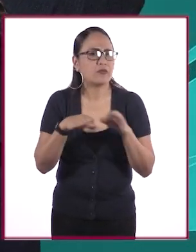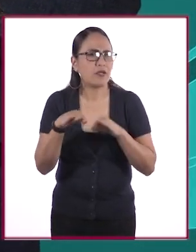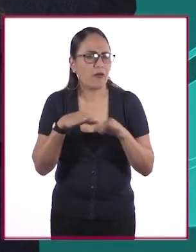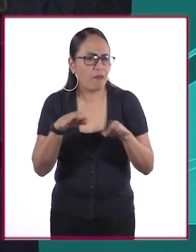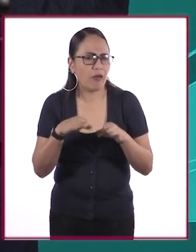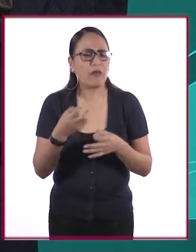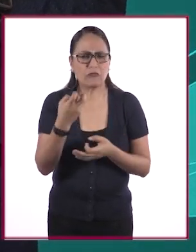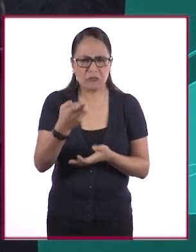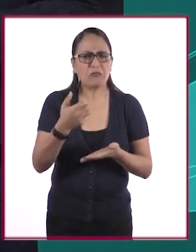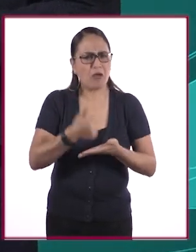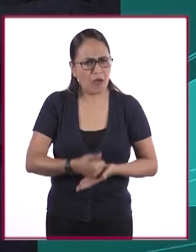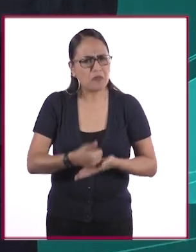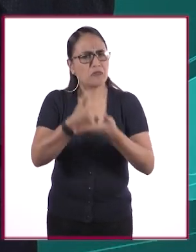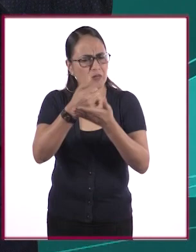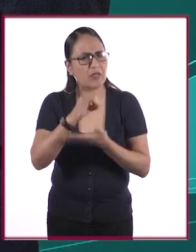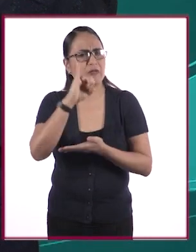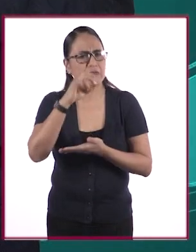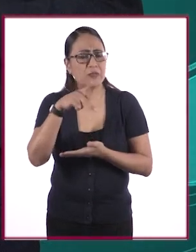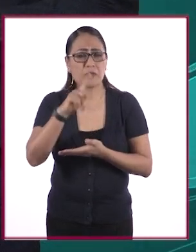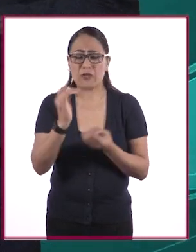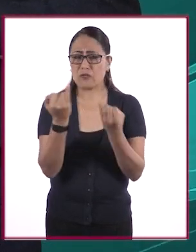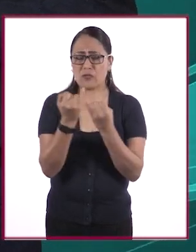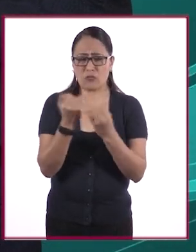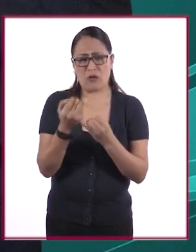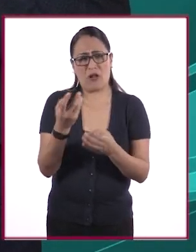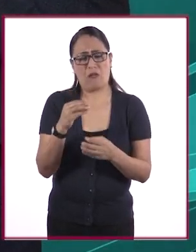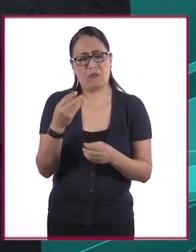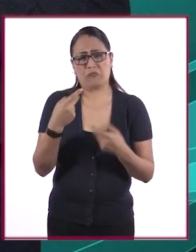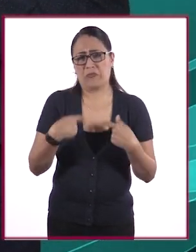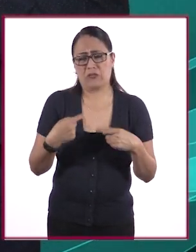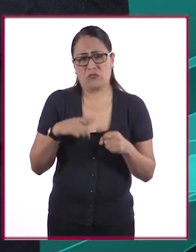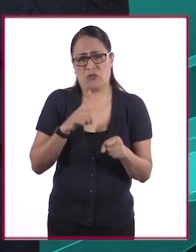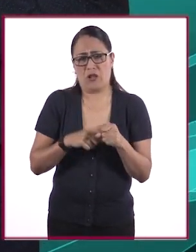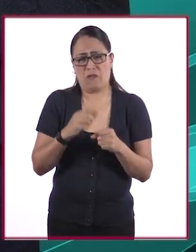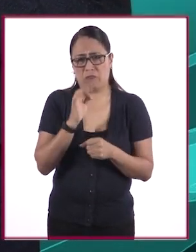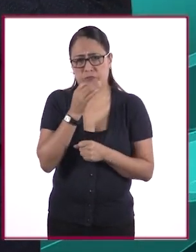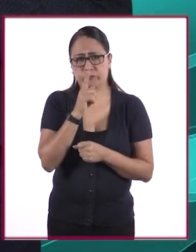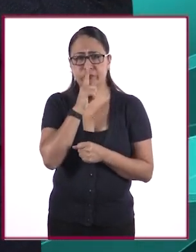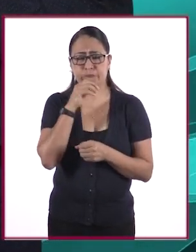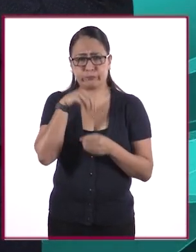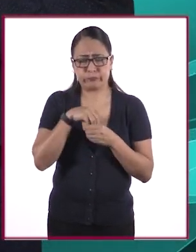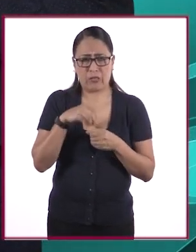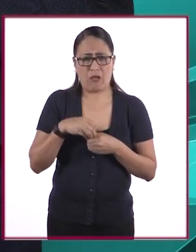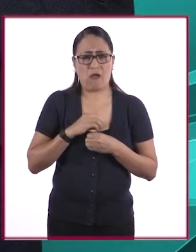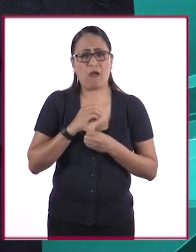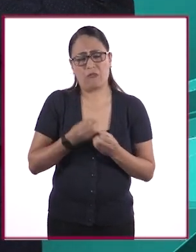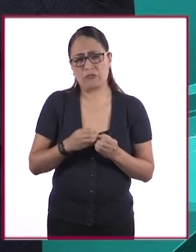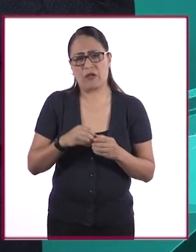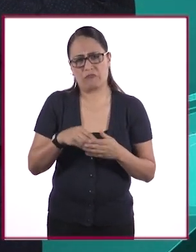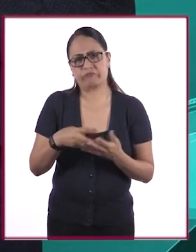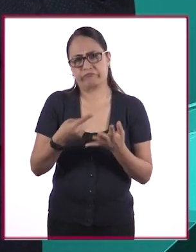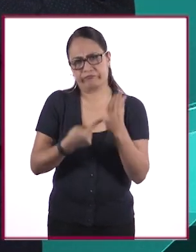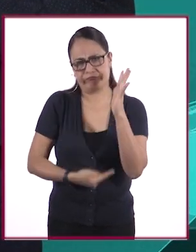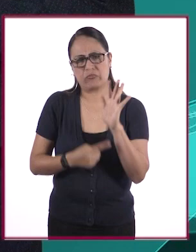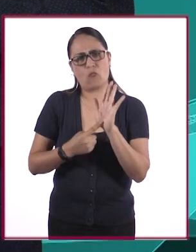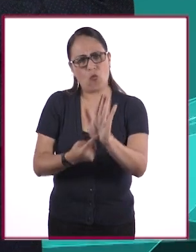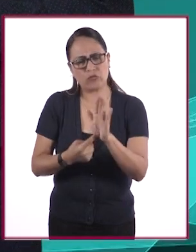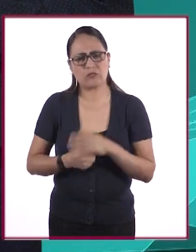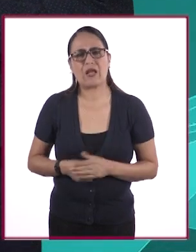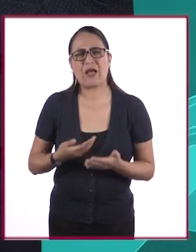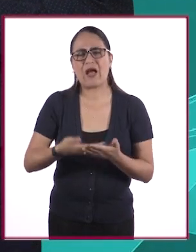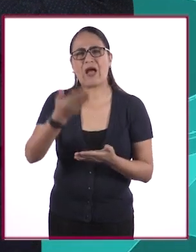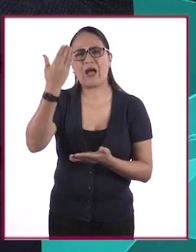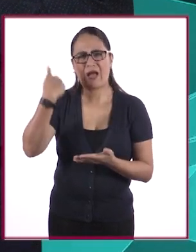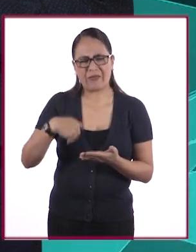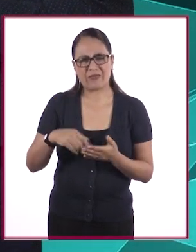pueden ayudar, también pueden revelar cosas muy personales de nosotros. Recuerdo que hace un par de años leí en The New York Times el artículo